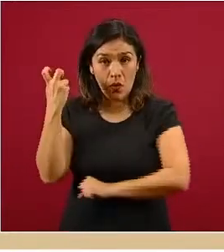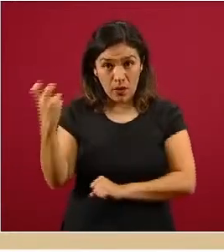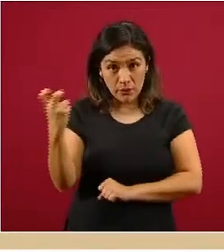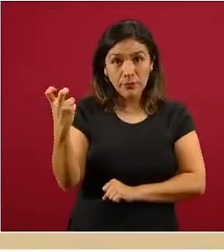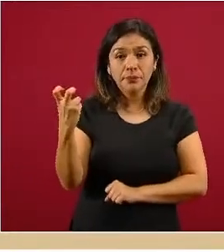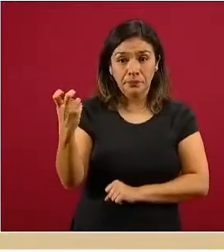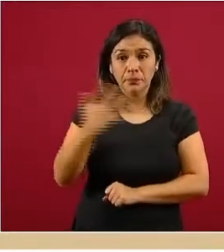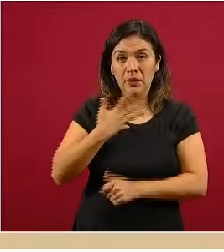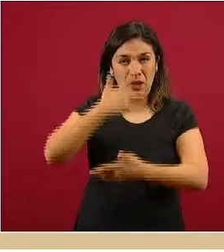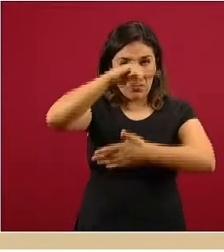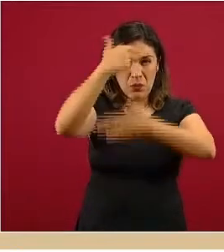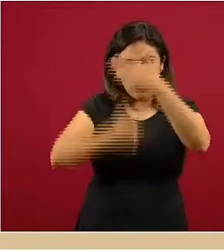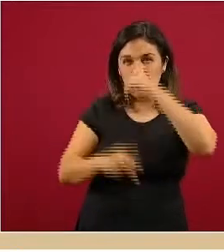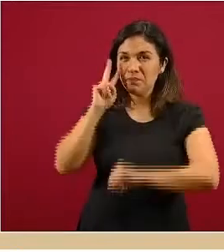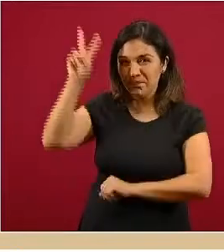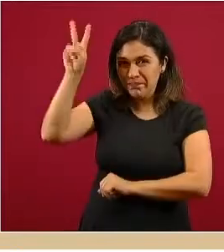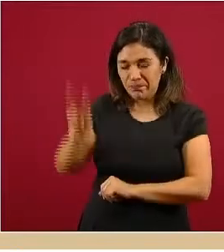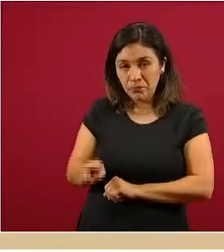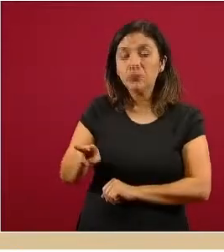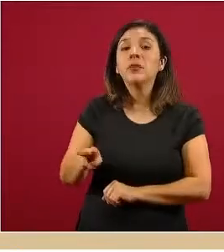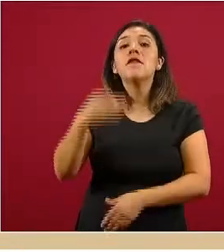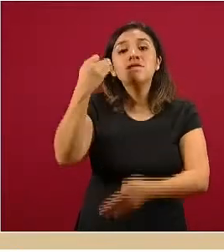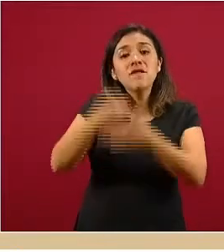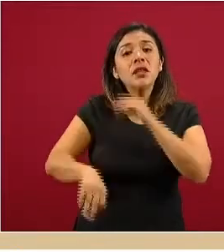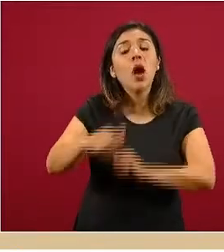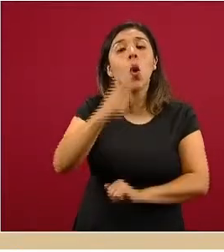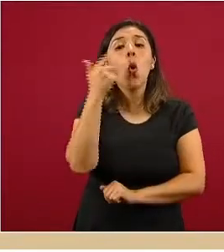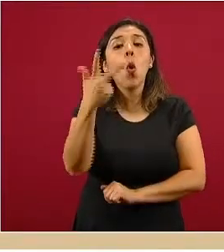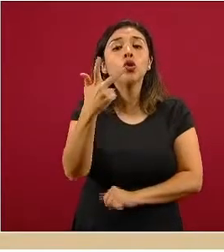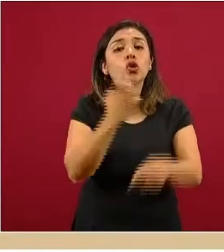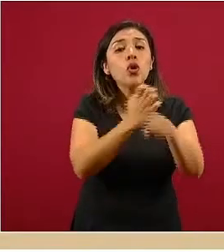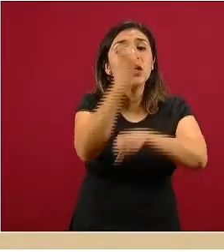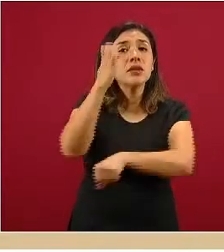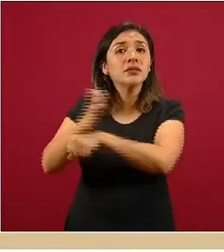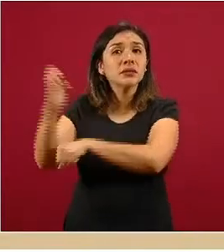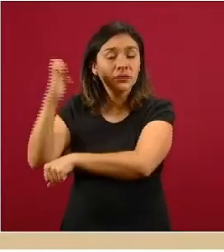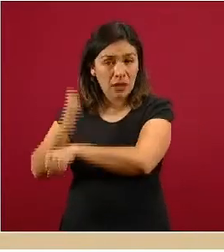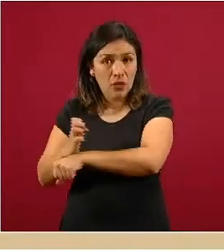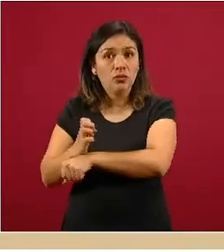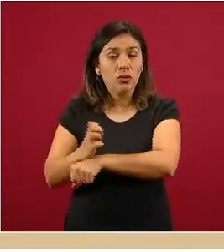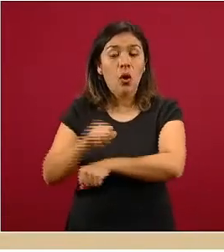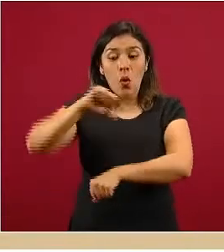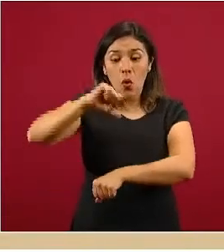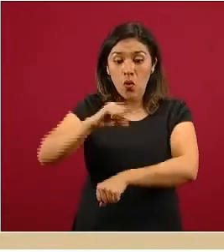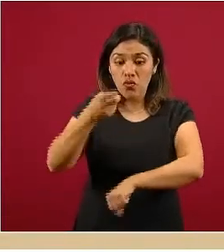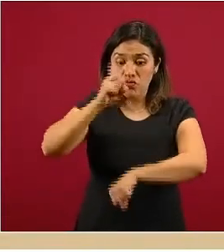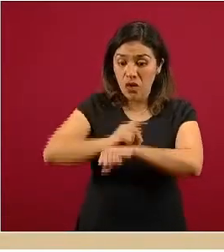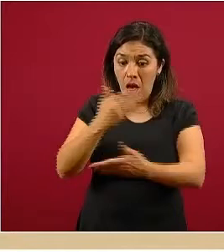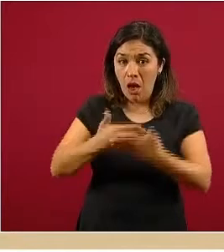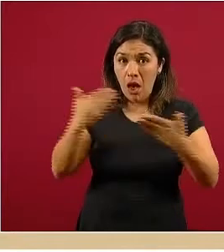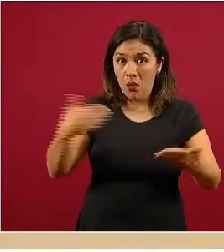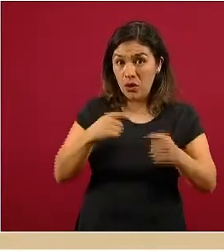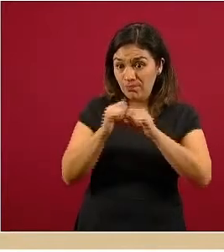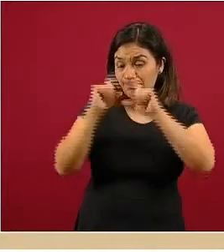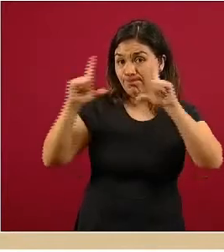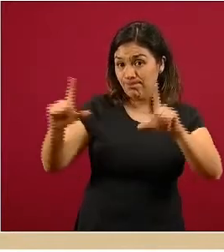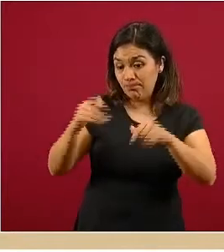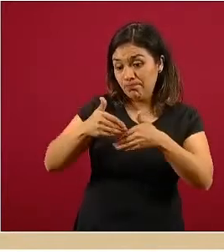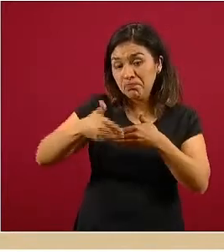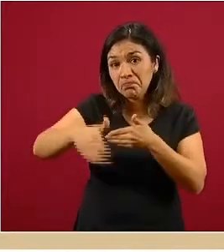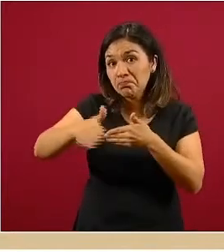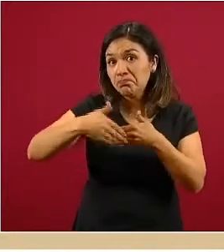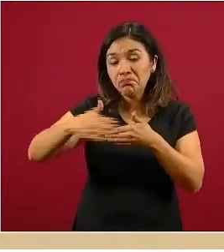estar explícitos en el boletín que les menciono, donde principalmente lo que estamos viendo es la oportunidad y qué tan completas